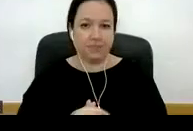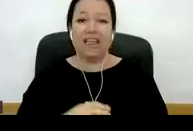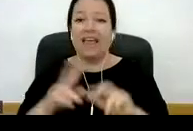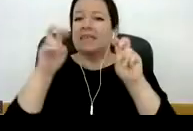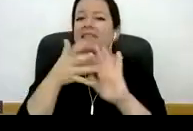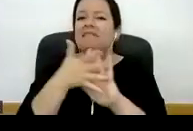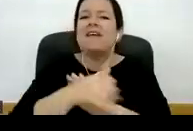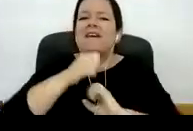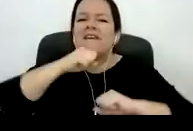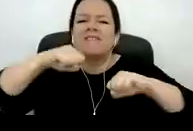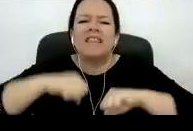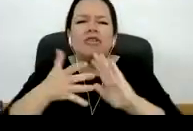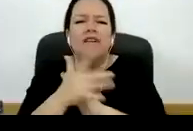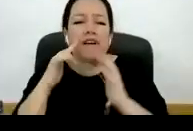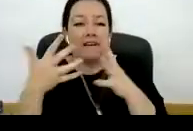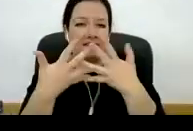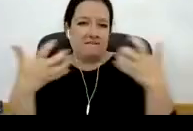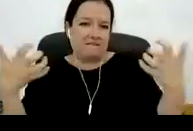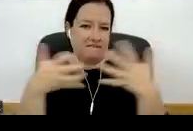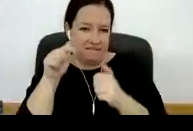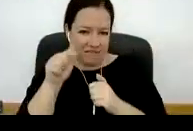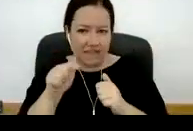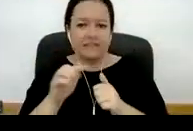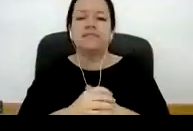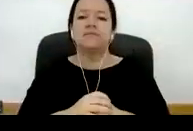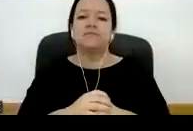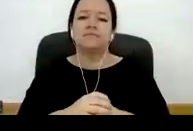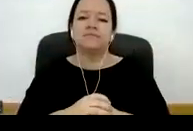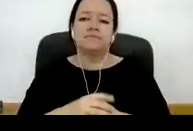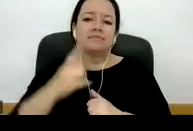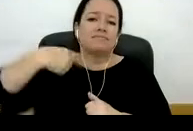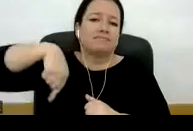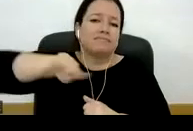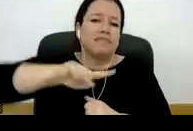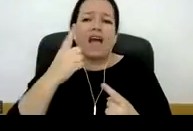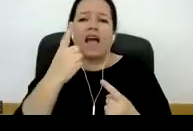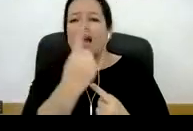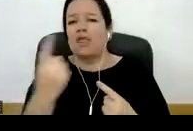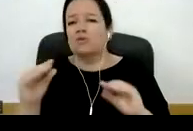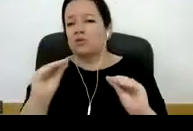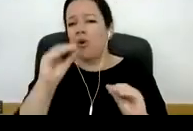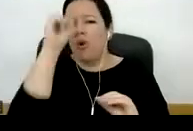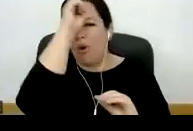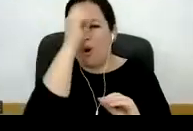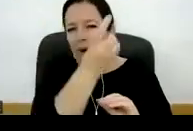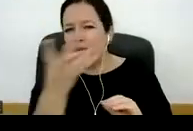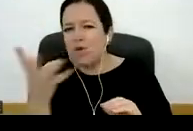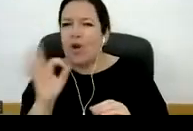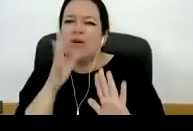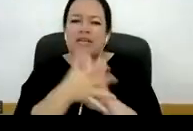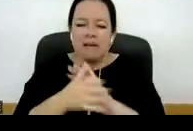definición de envejecimiento. Una de ellas, de las muchas, yo creo que cada uno o cada una de nosotras podríamos tener una